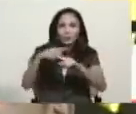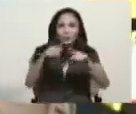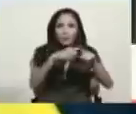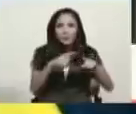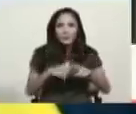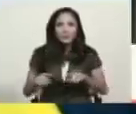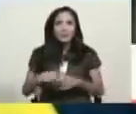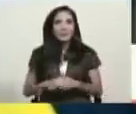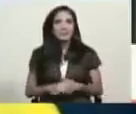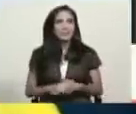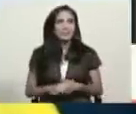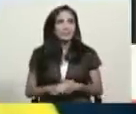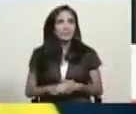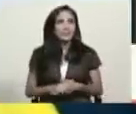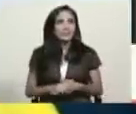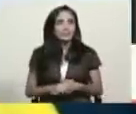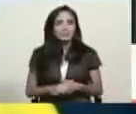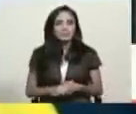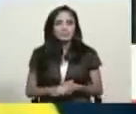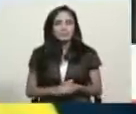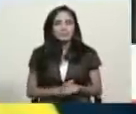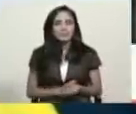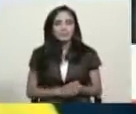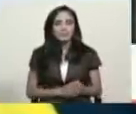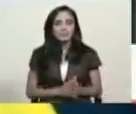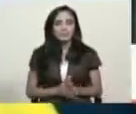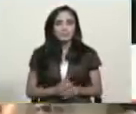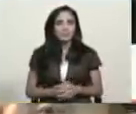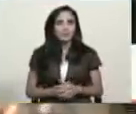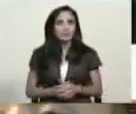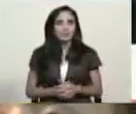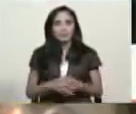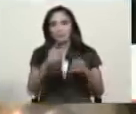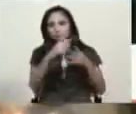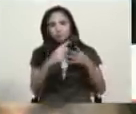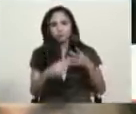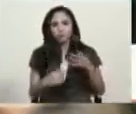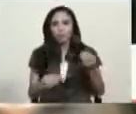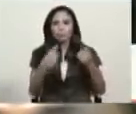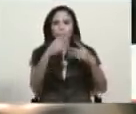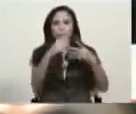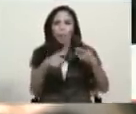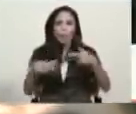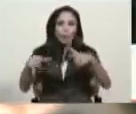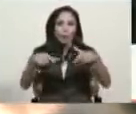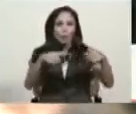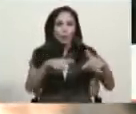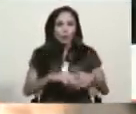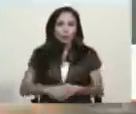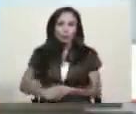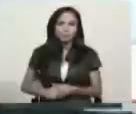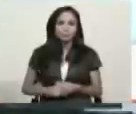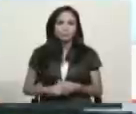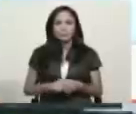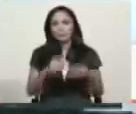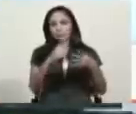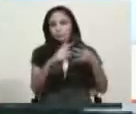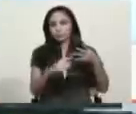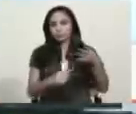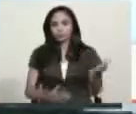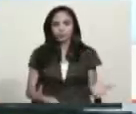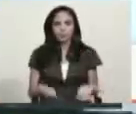Tomé y Príncipe, Ghana, Kenia, Senegal, Angola, Cabo Verde, Dominica, Etiopía, Sahara